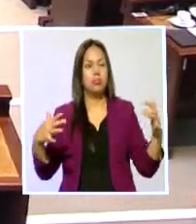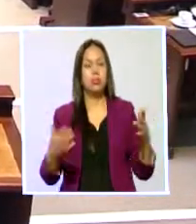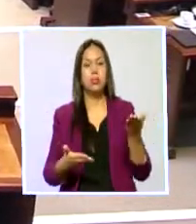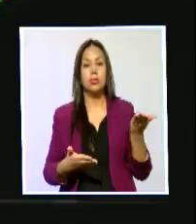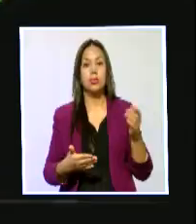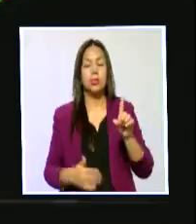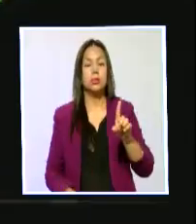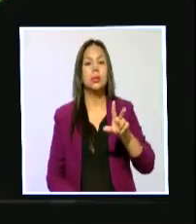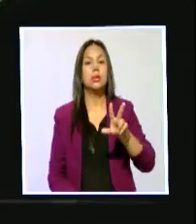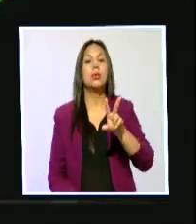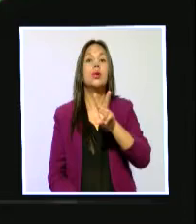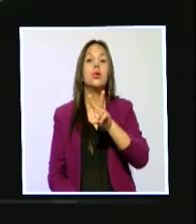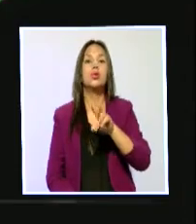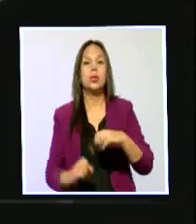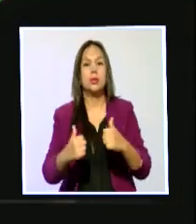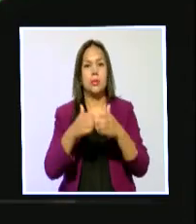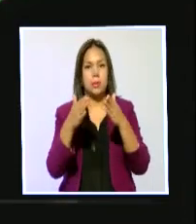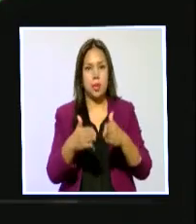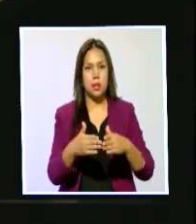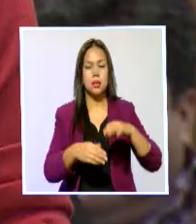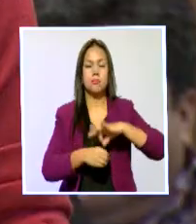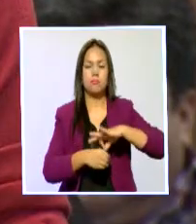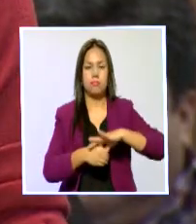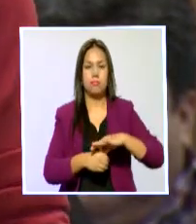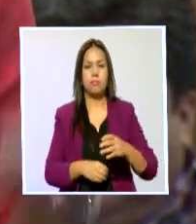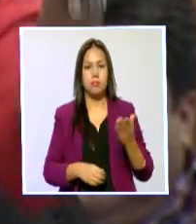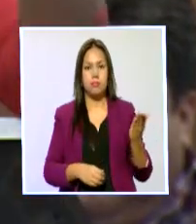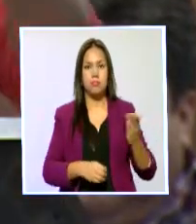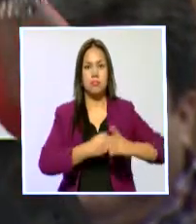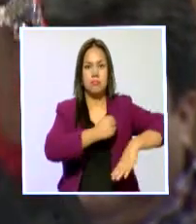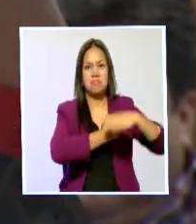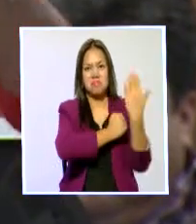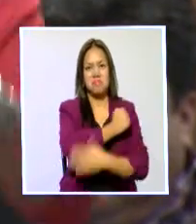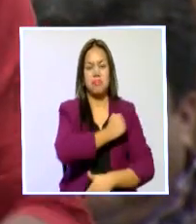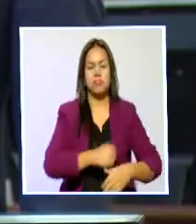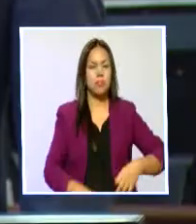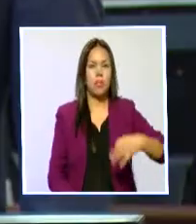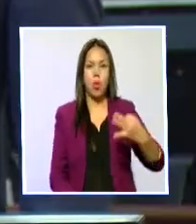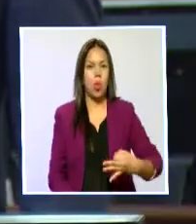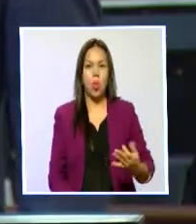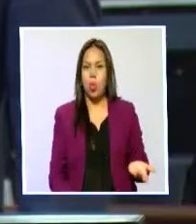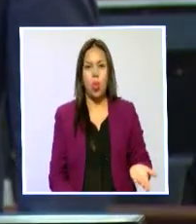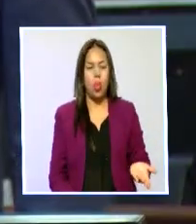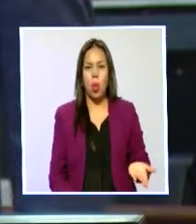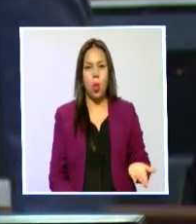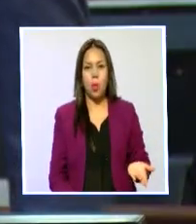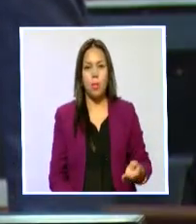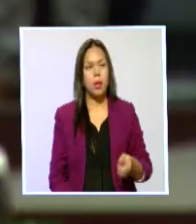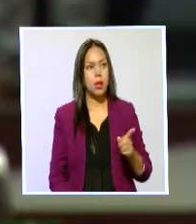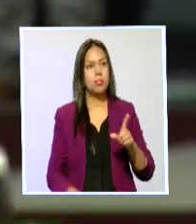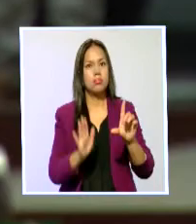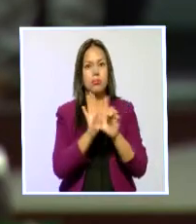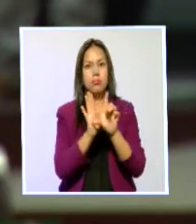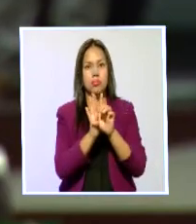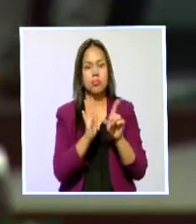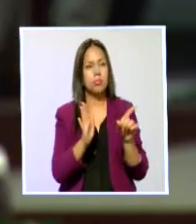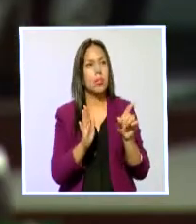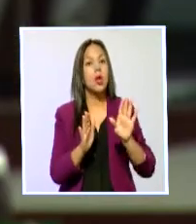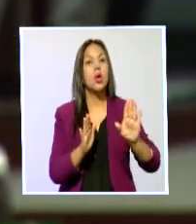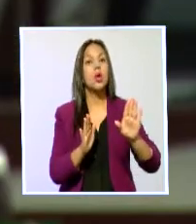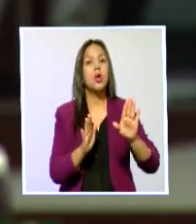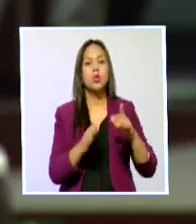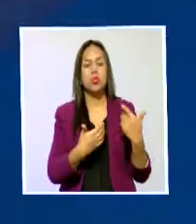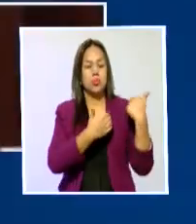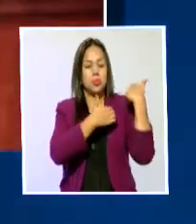Nacional, 132 asambleístas votaron a favor y censuraron a Polit por incumplir con sus funciones constitucionales y legales, además de falta de probidad